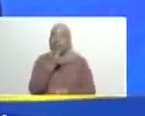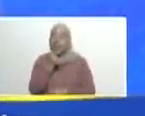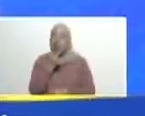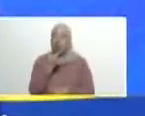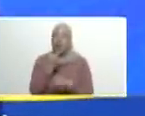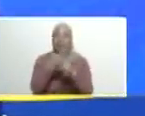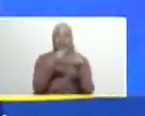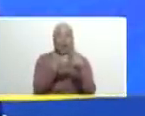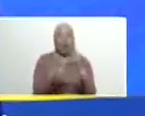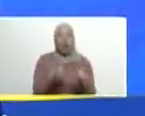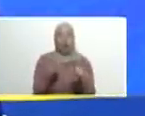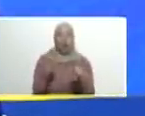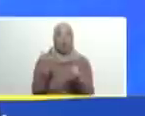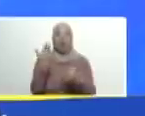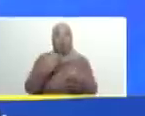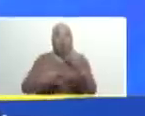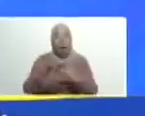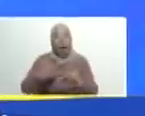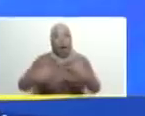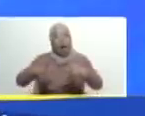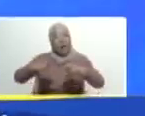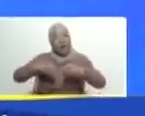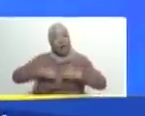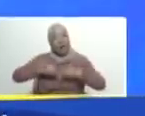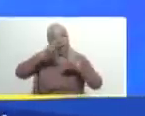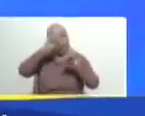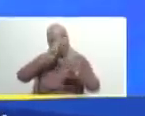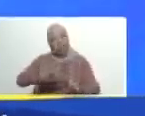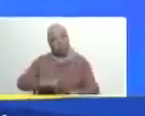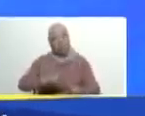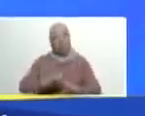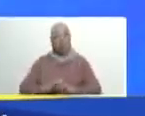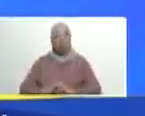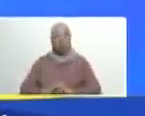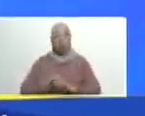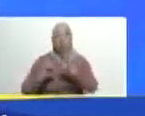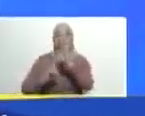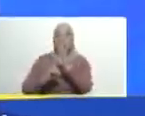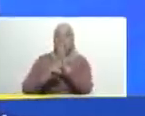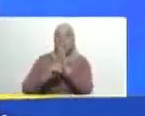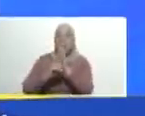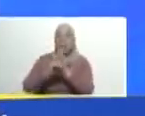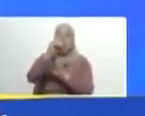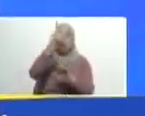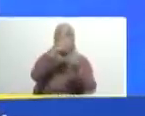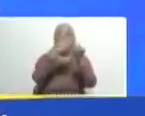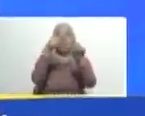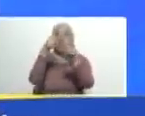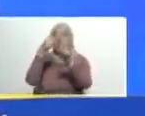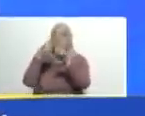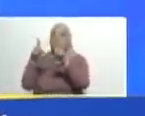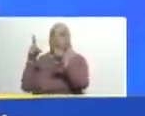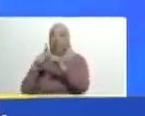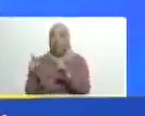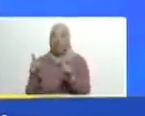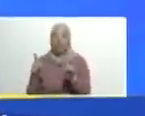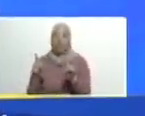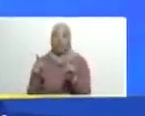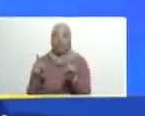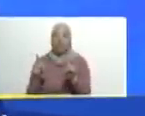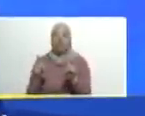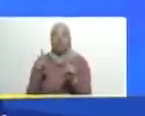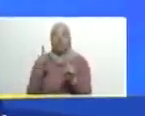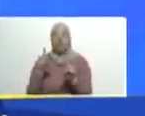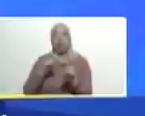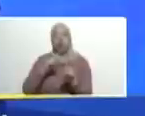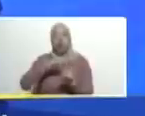multicéntrico, con nuevos polos de desarrollo, donde nosotros desde